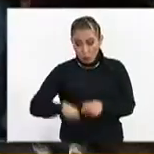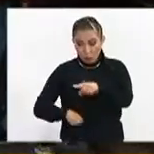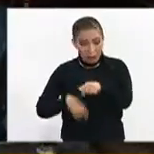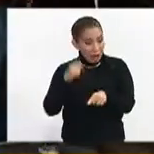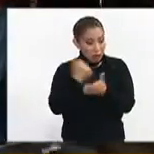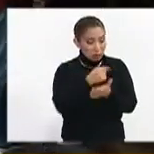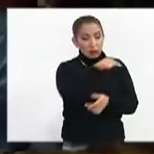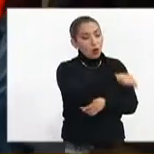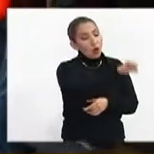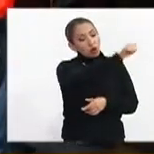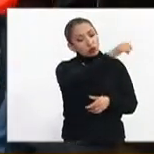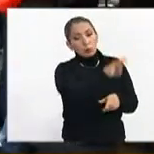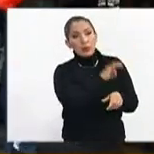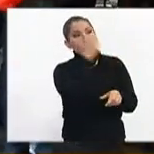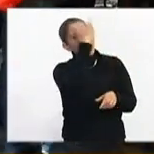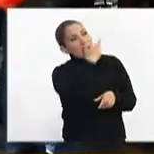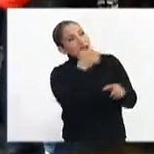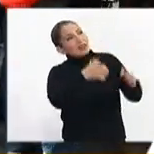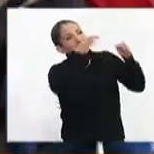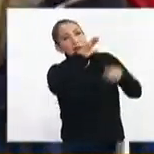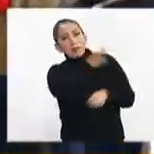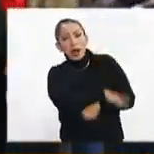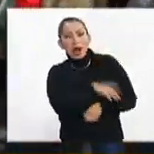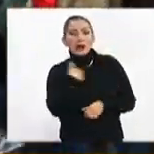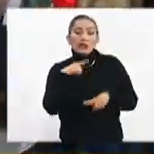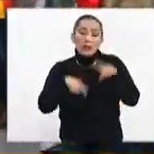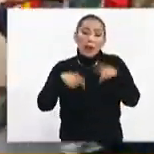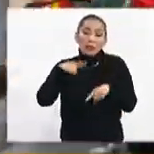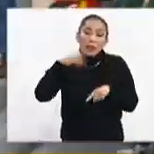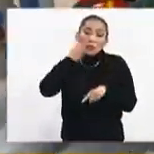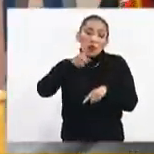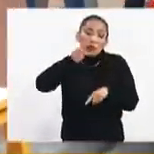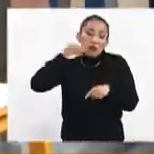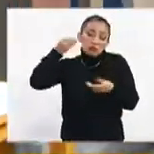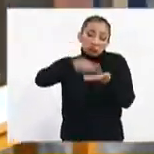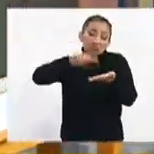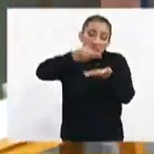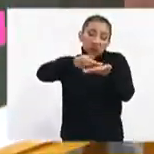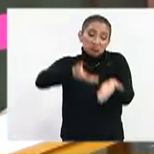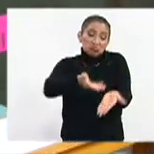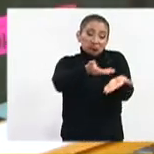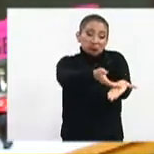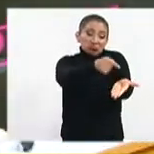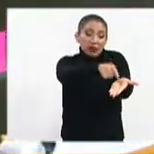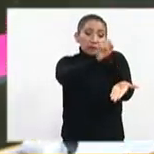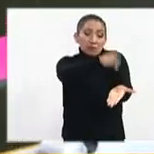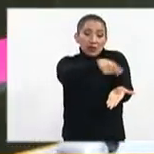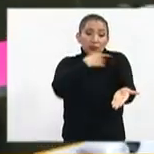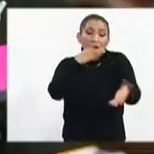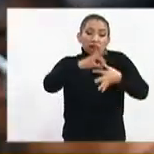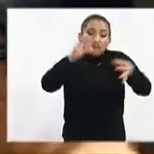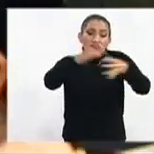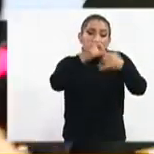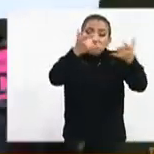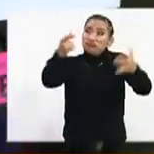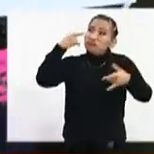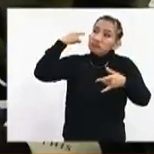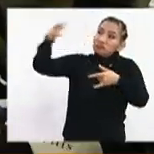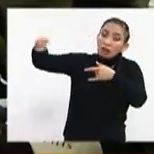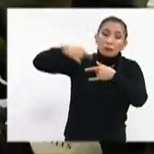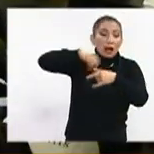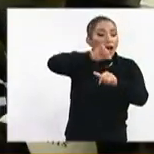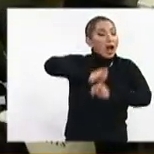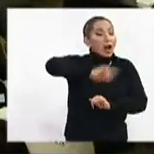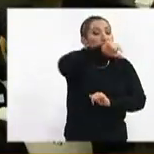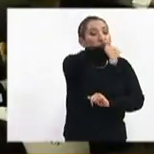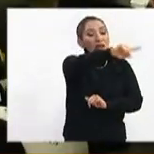denuncia, que se presenten todos los elementos que las personas cuentan y su propia narrativa, para que la